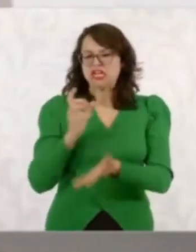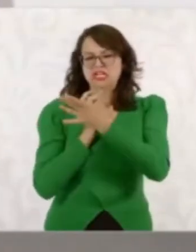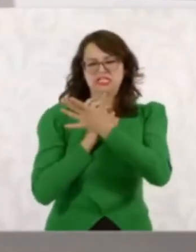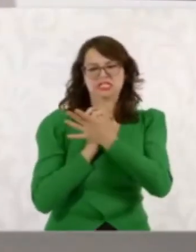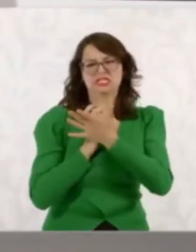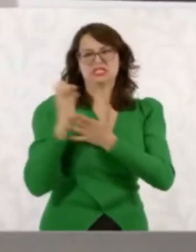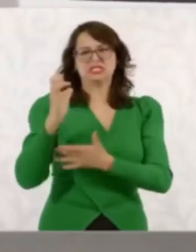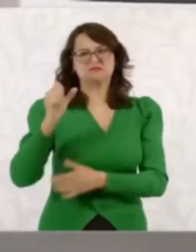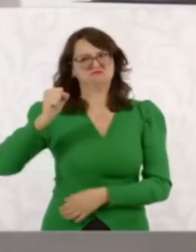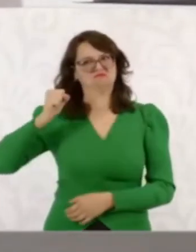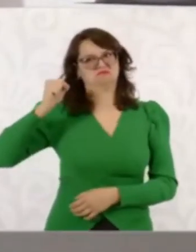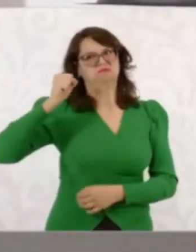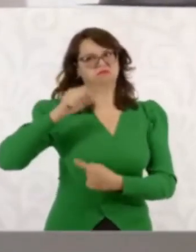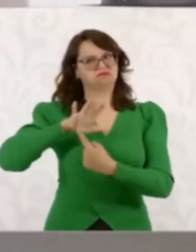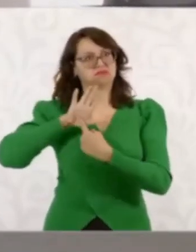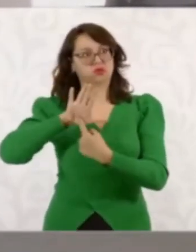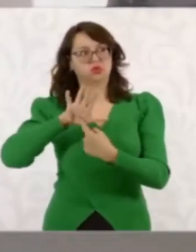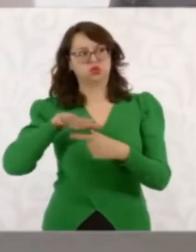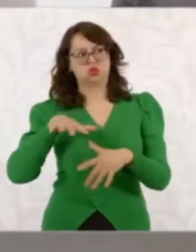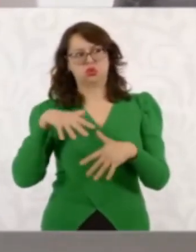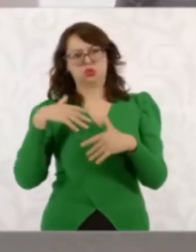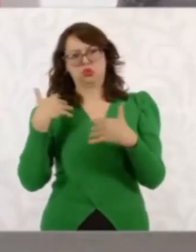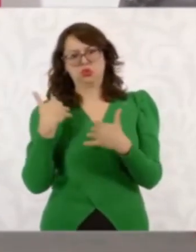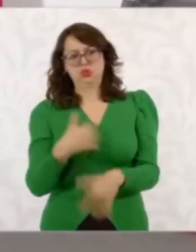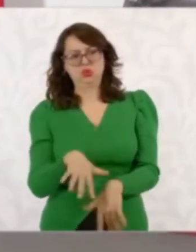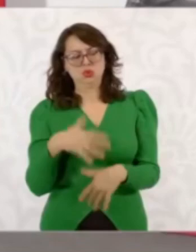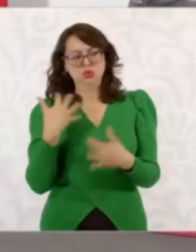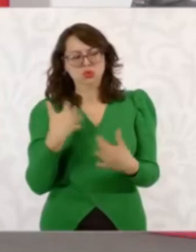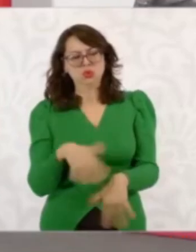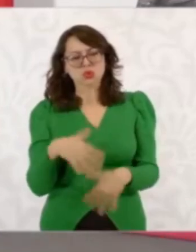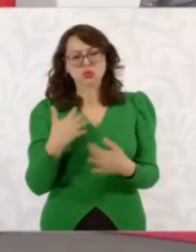Que ya en otra ocasión podríamos platicar sobre eso.